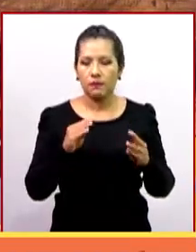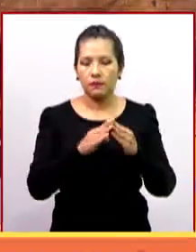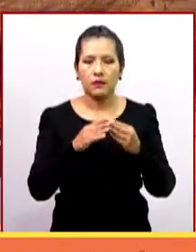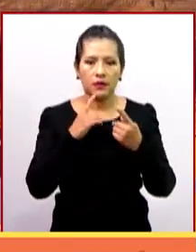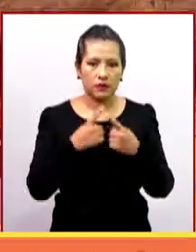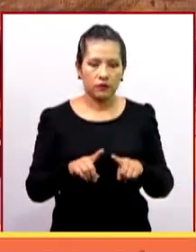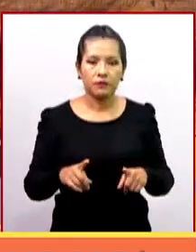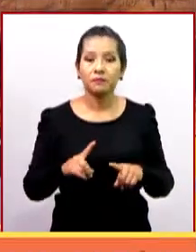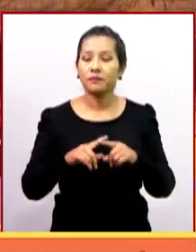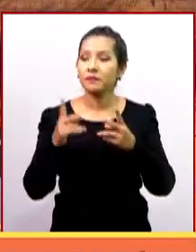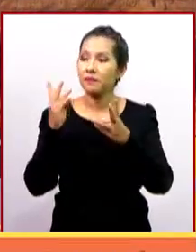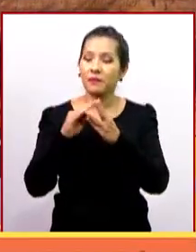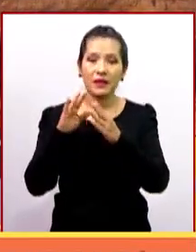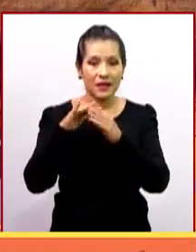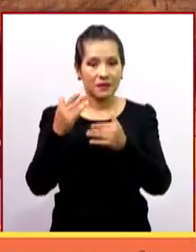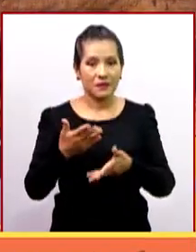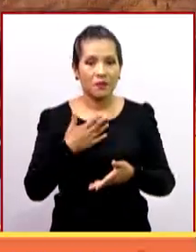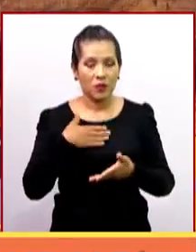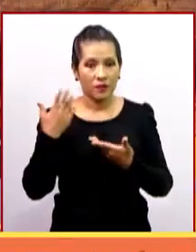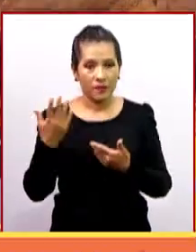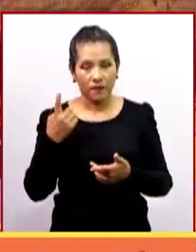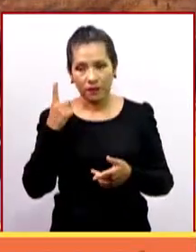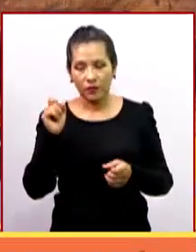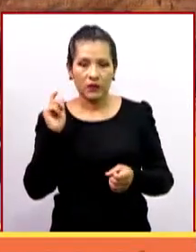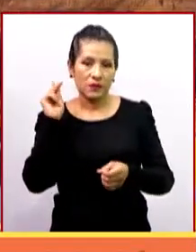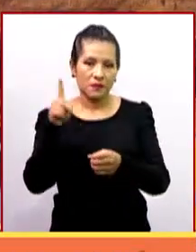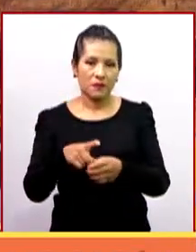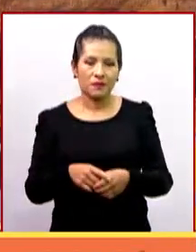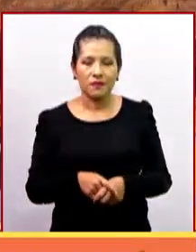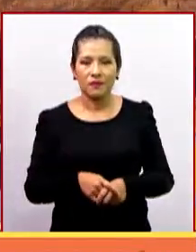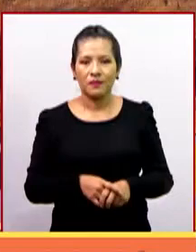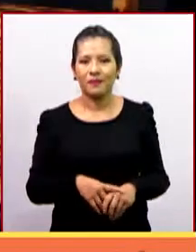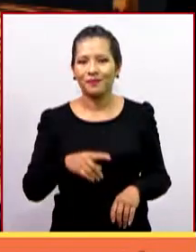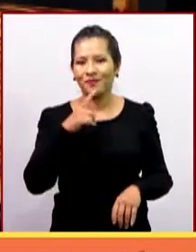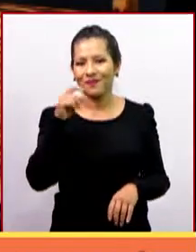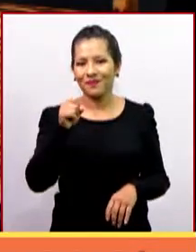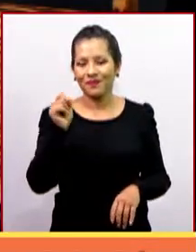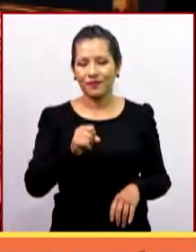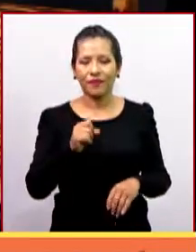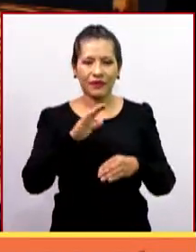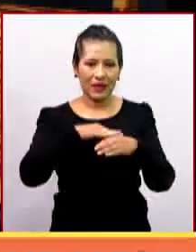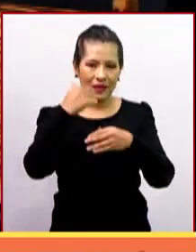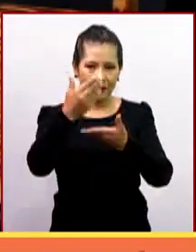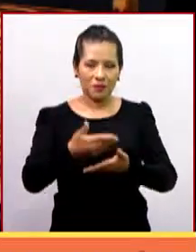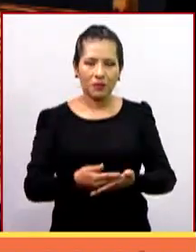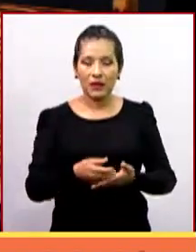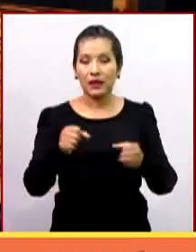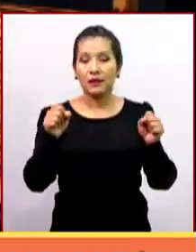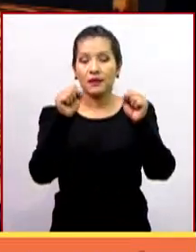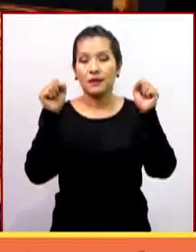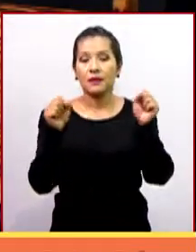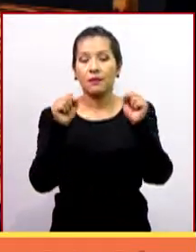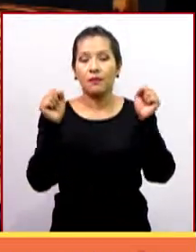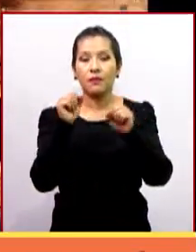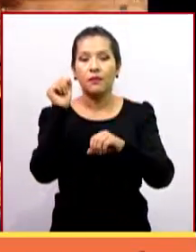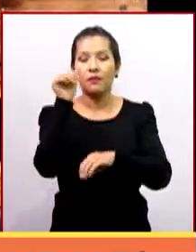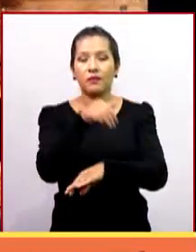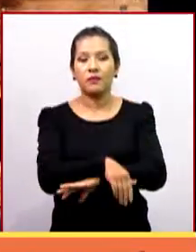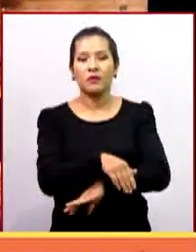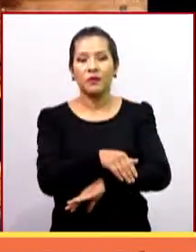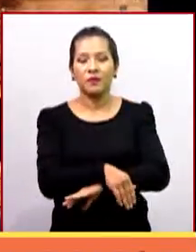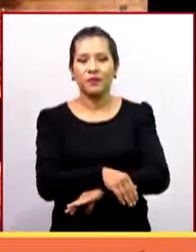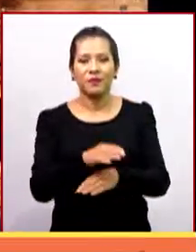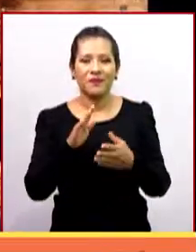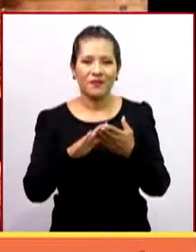Una invitación, por favor, Tania, para que toda la gente pueda asistir. Todas y todos, el sábado en la noche. No, el sábado